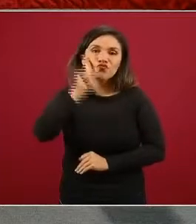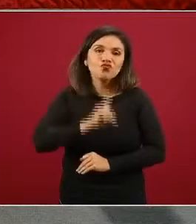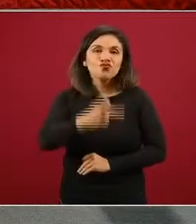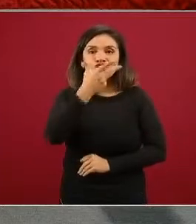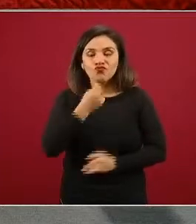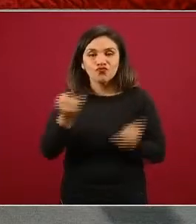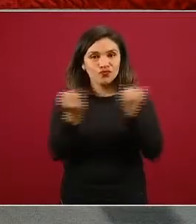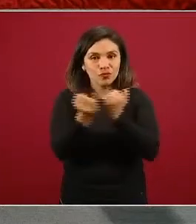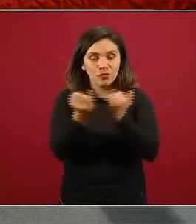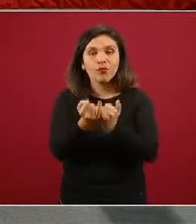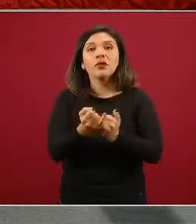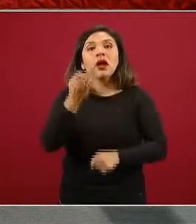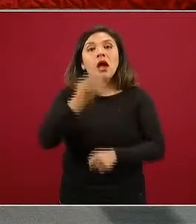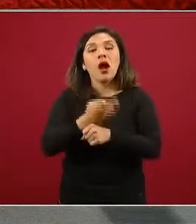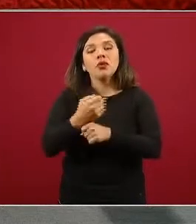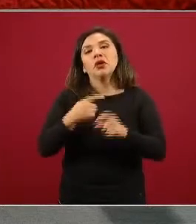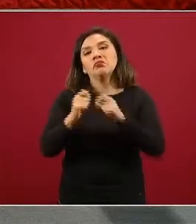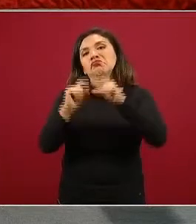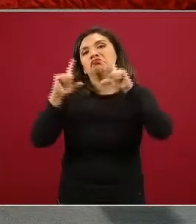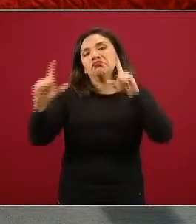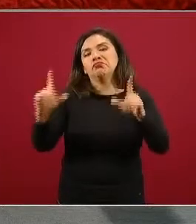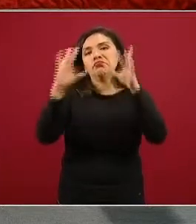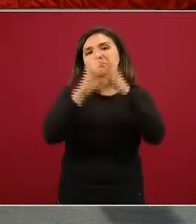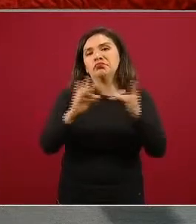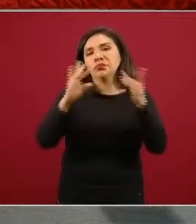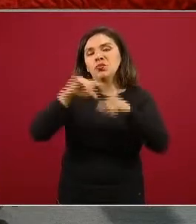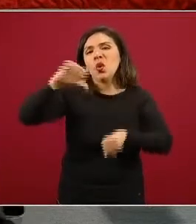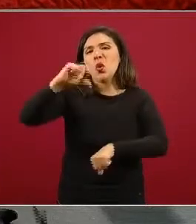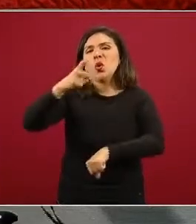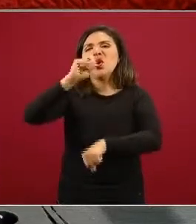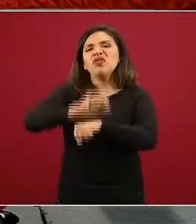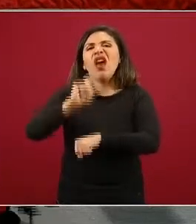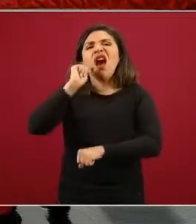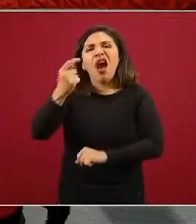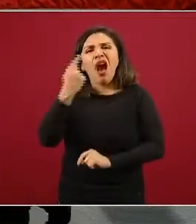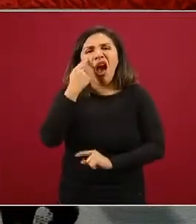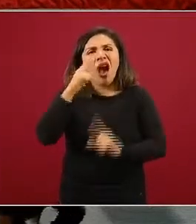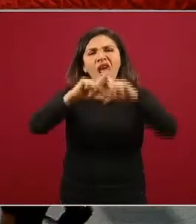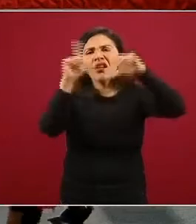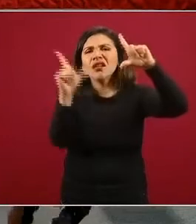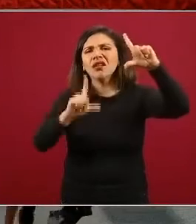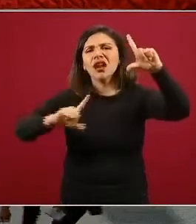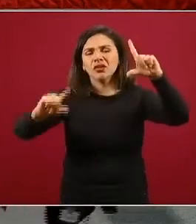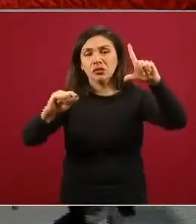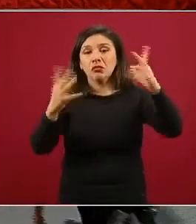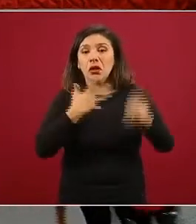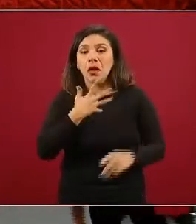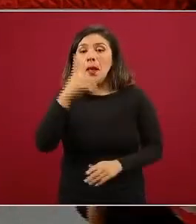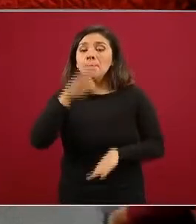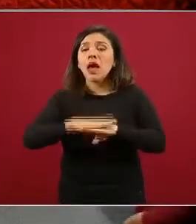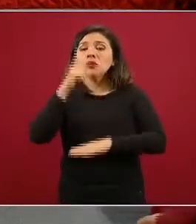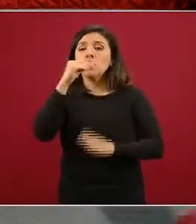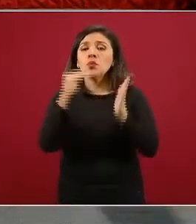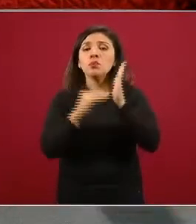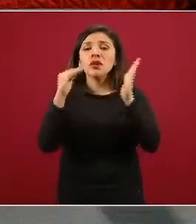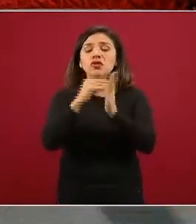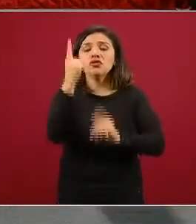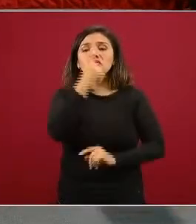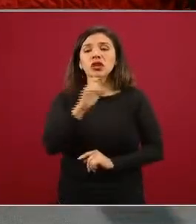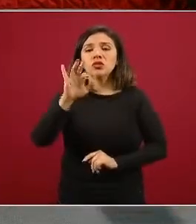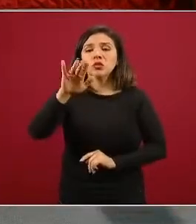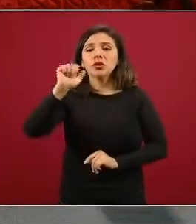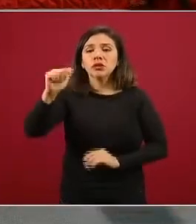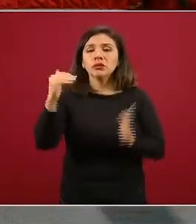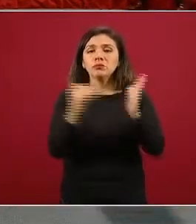todos. Vamos a actualizar el día de hoy el escenario nacional. Más de 1.156.000